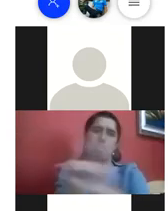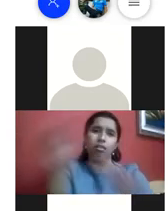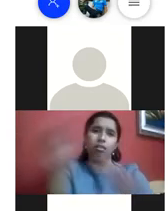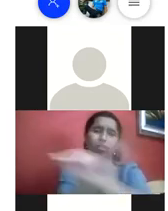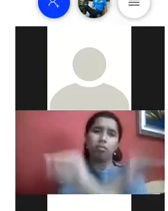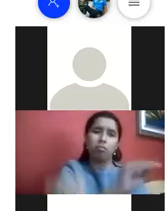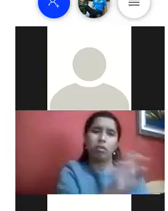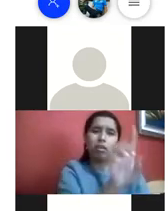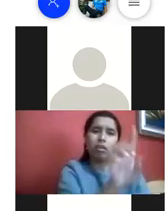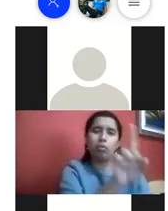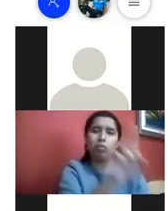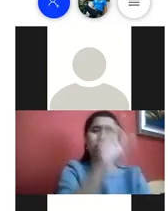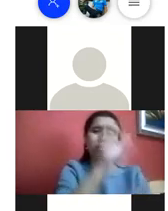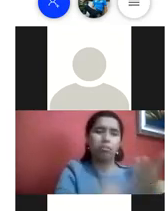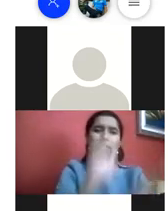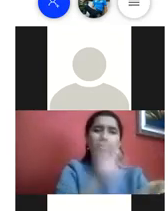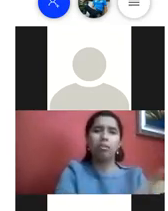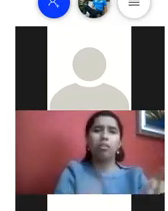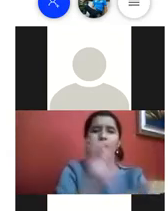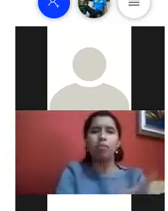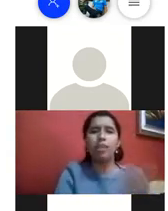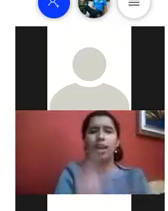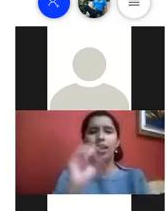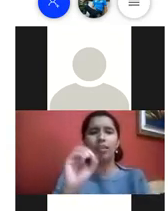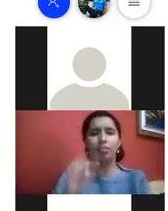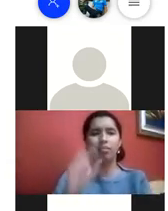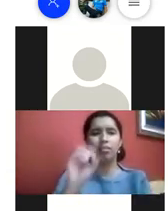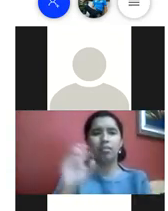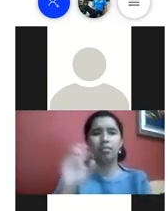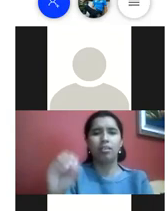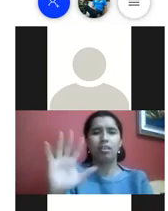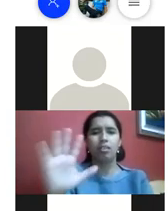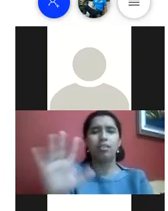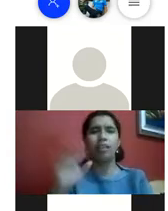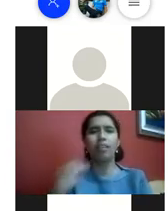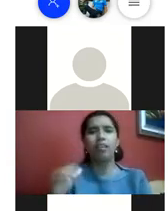1 menos 0.05 igual a esta probabilidad.